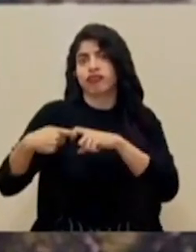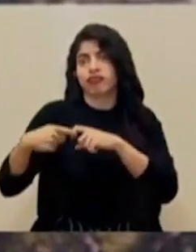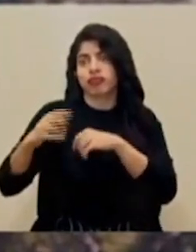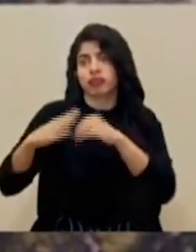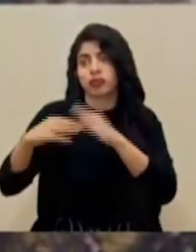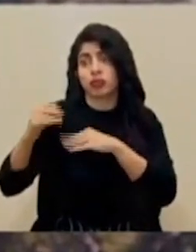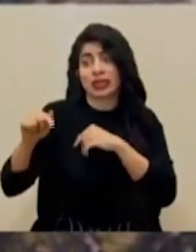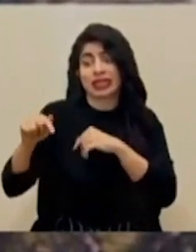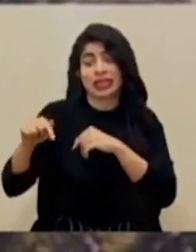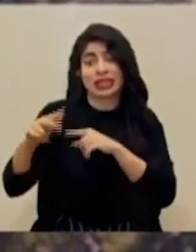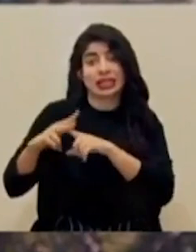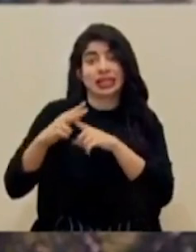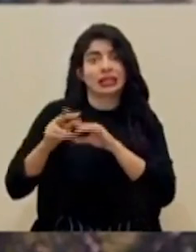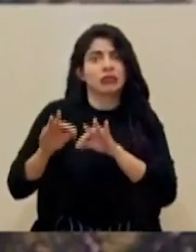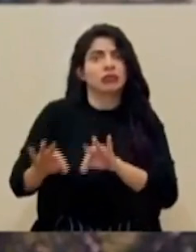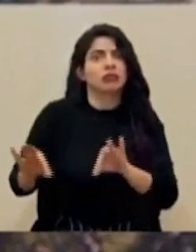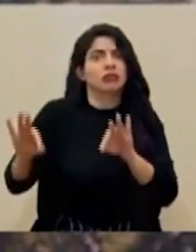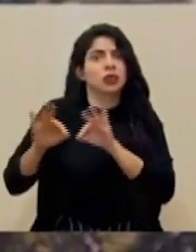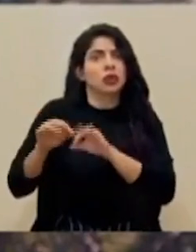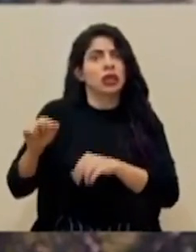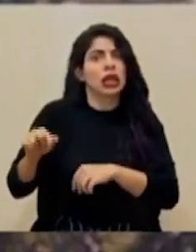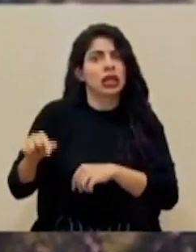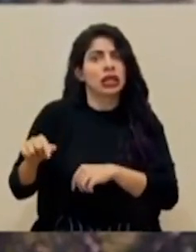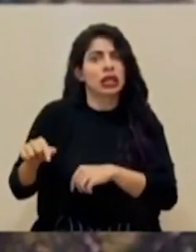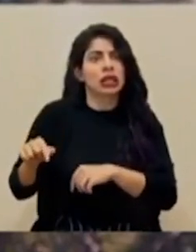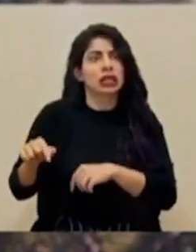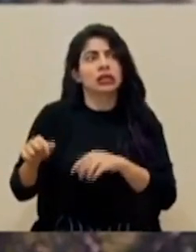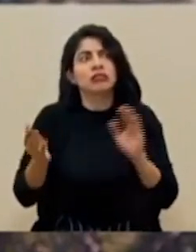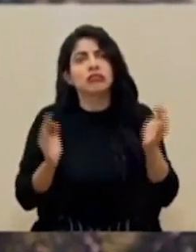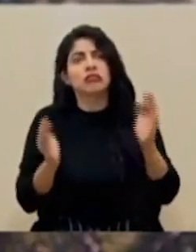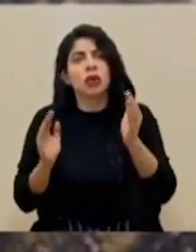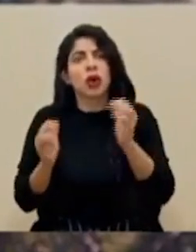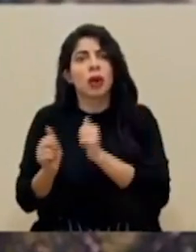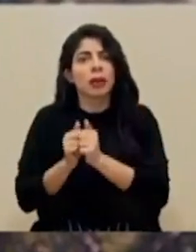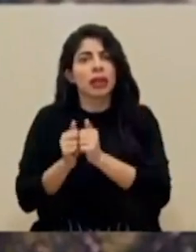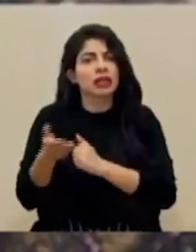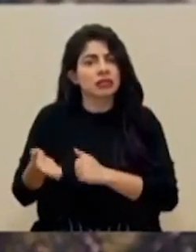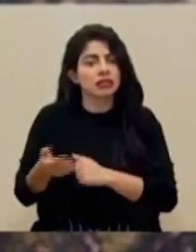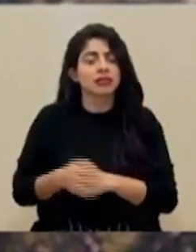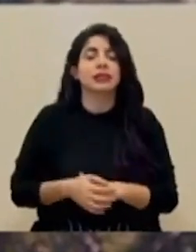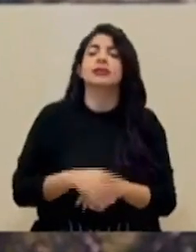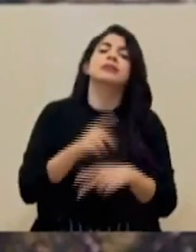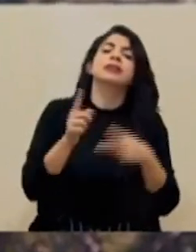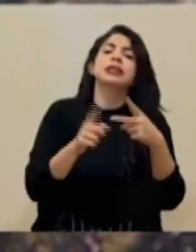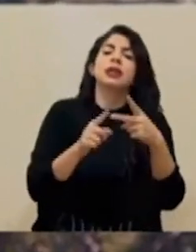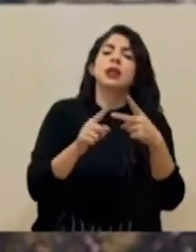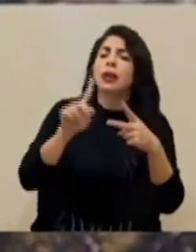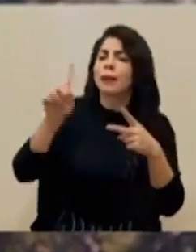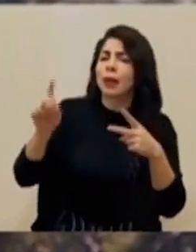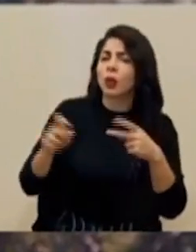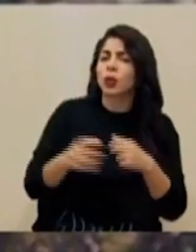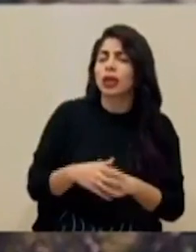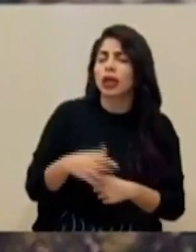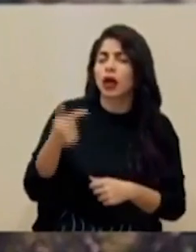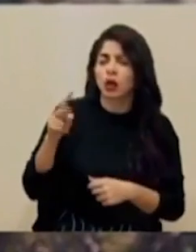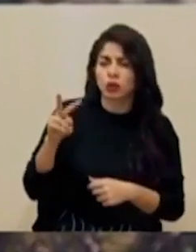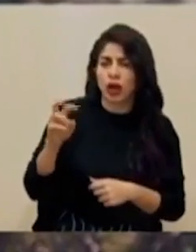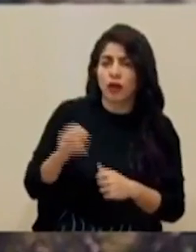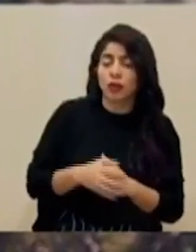que se consideraban esenciales? Una segunda consulta, don Gustavo. Desde mayo